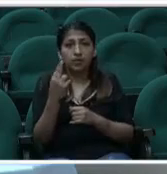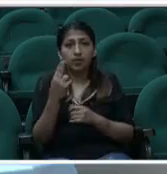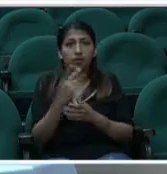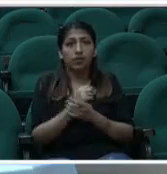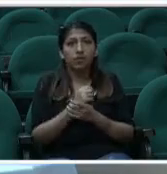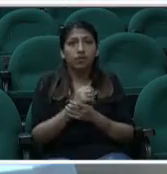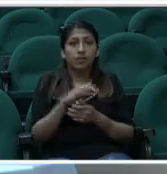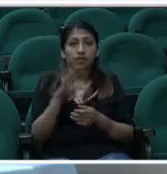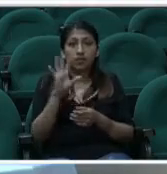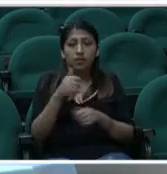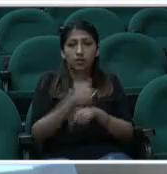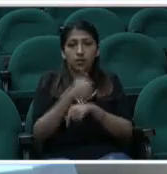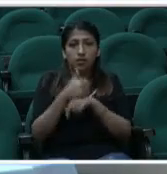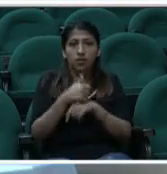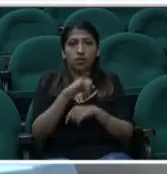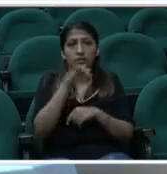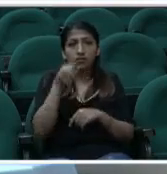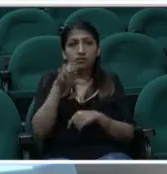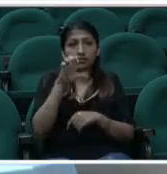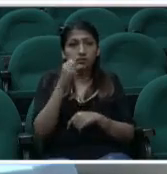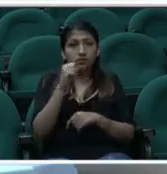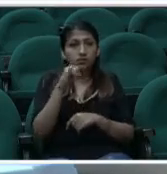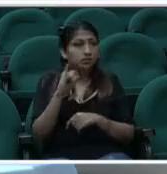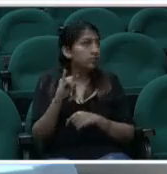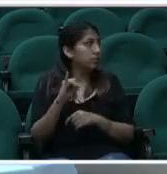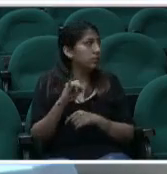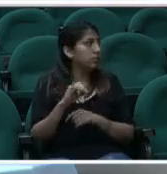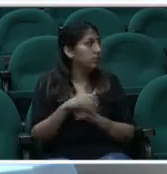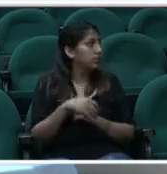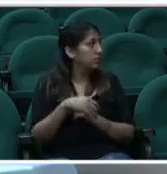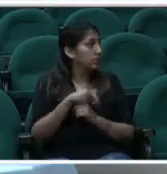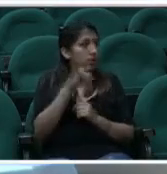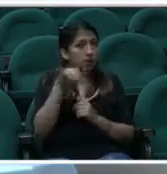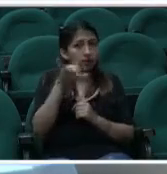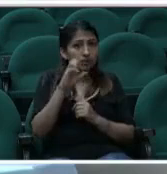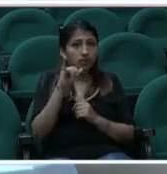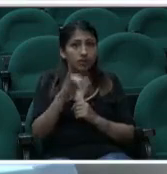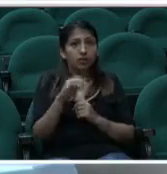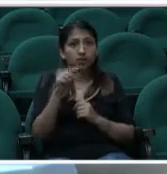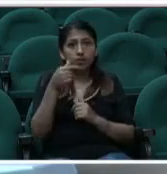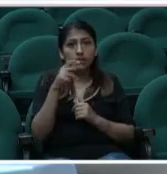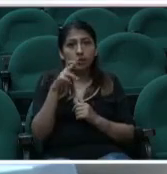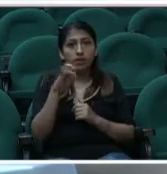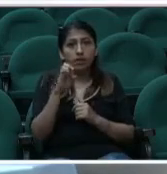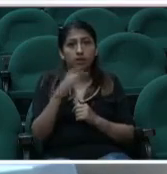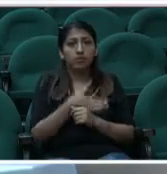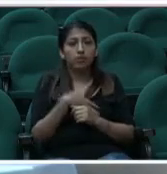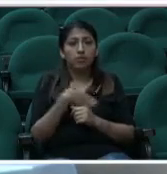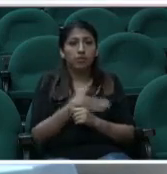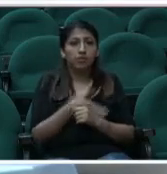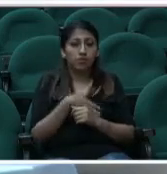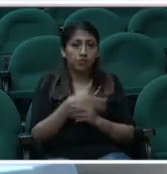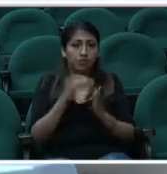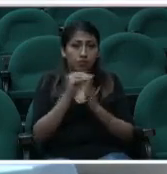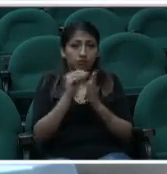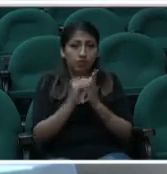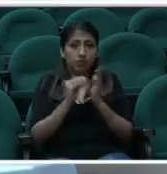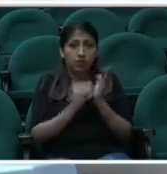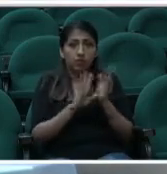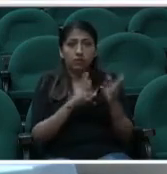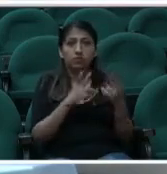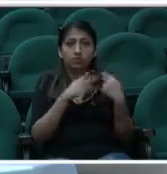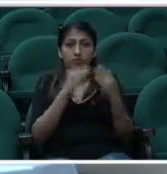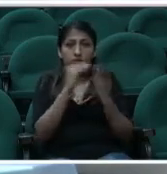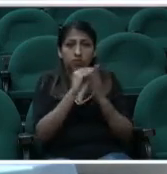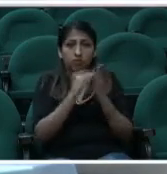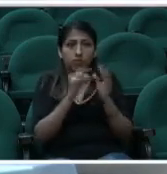la calidad a la candidata en helmand entre cachero y granda por favor vamos entonces a ubicar los respectivos